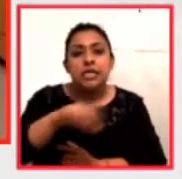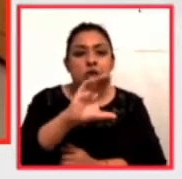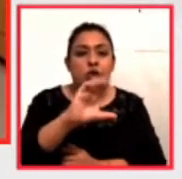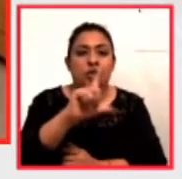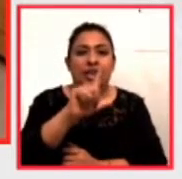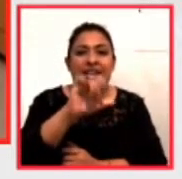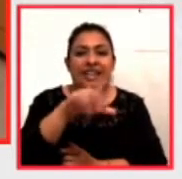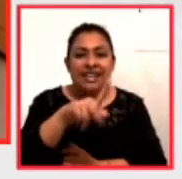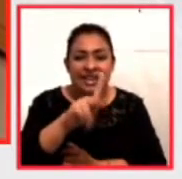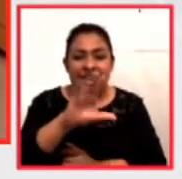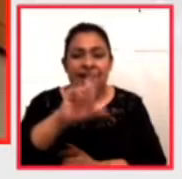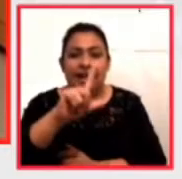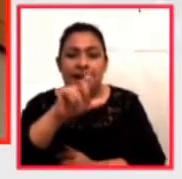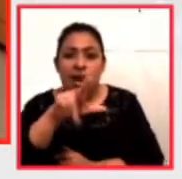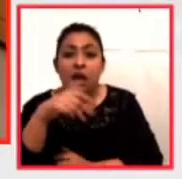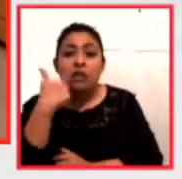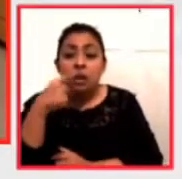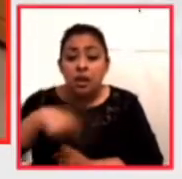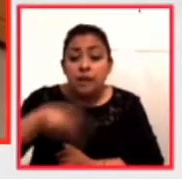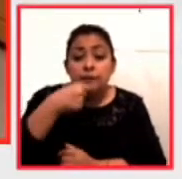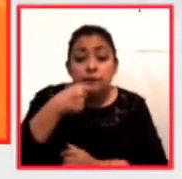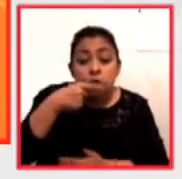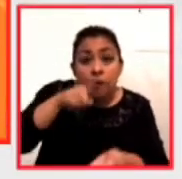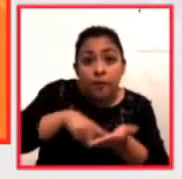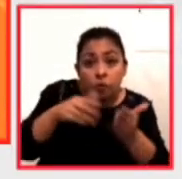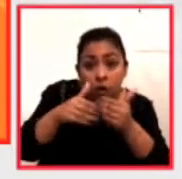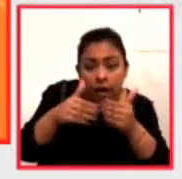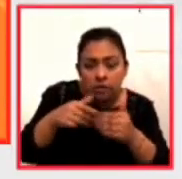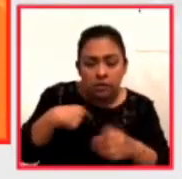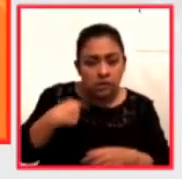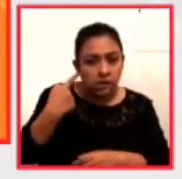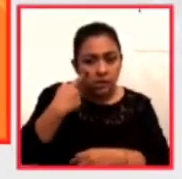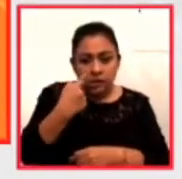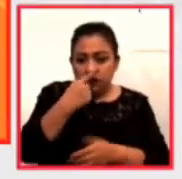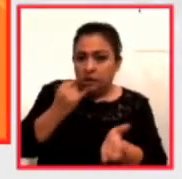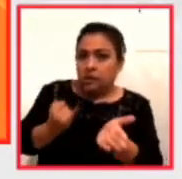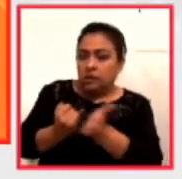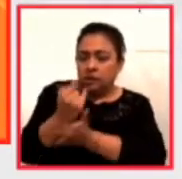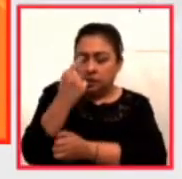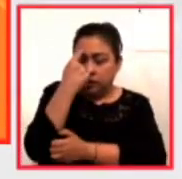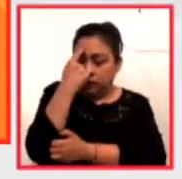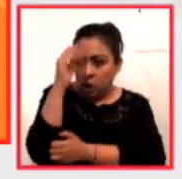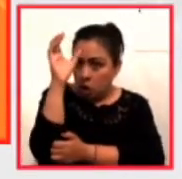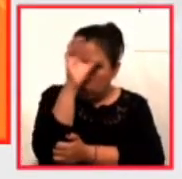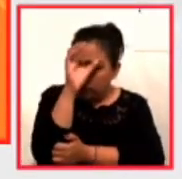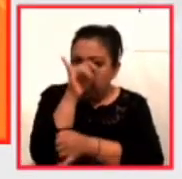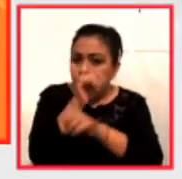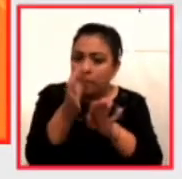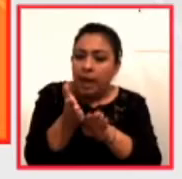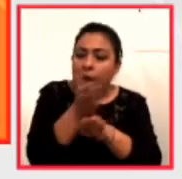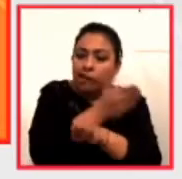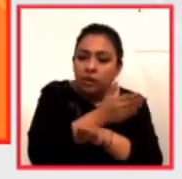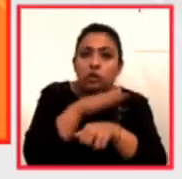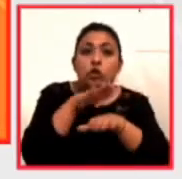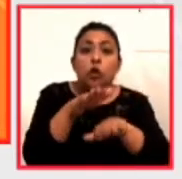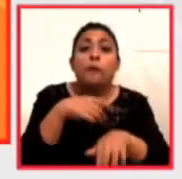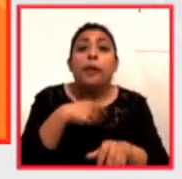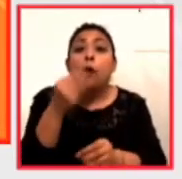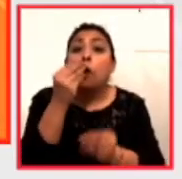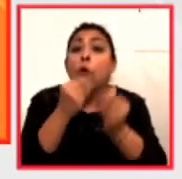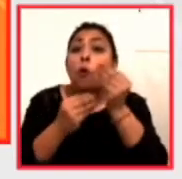y que busca promover entre los más pequeños del hogar la toma de decisiones conscientes e informadas en cuanto a su